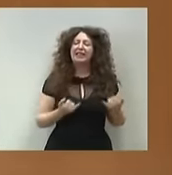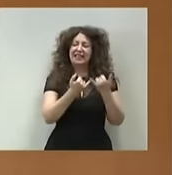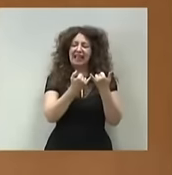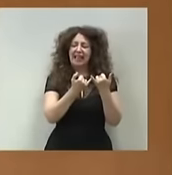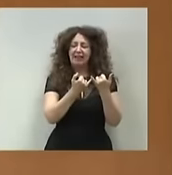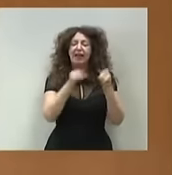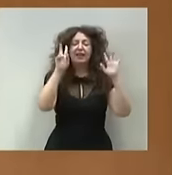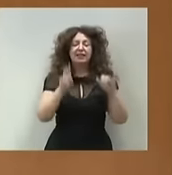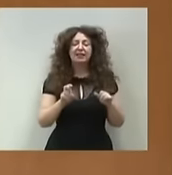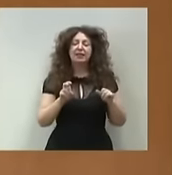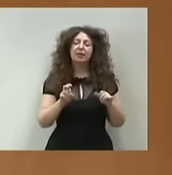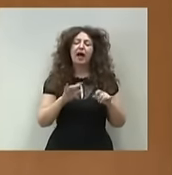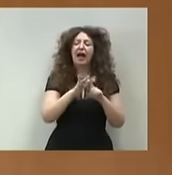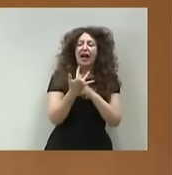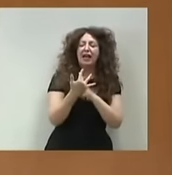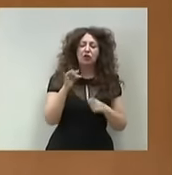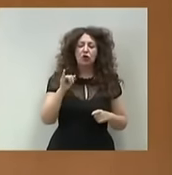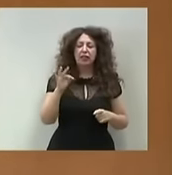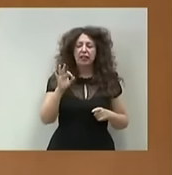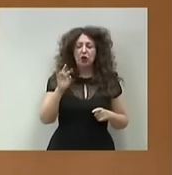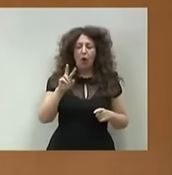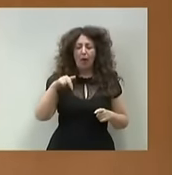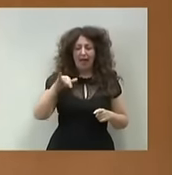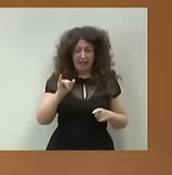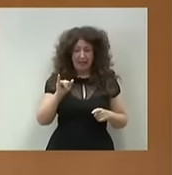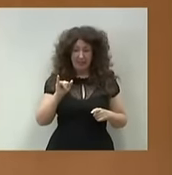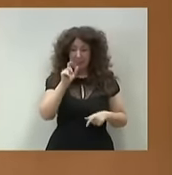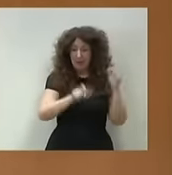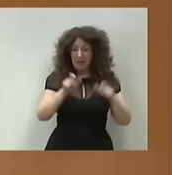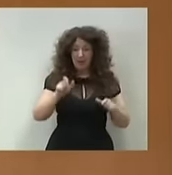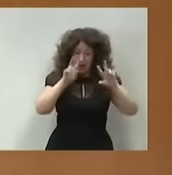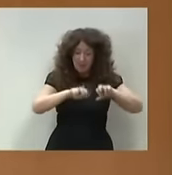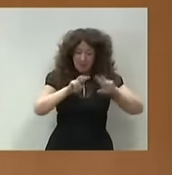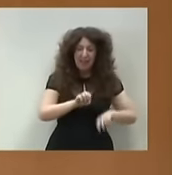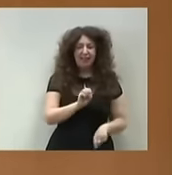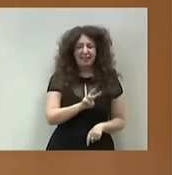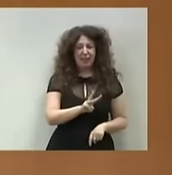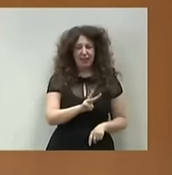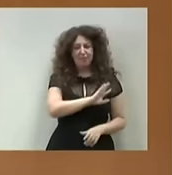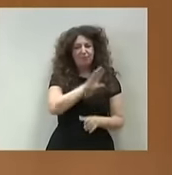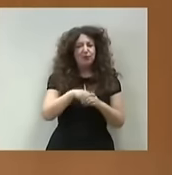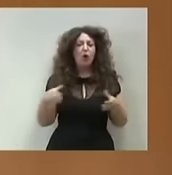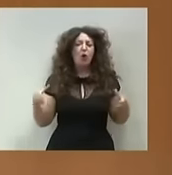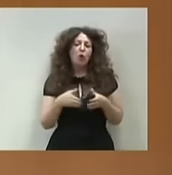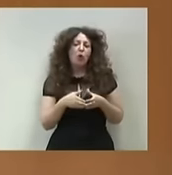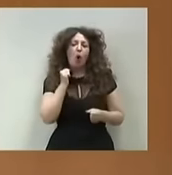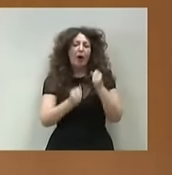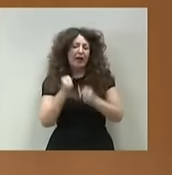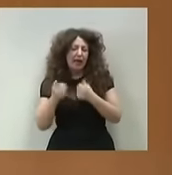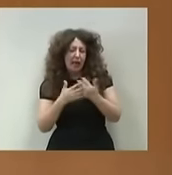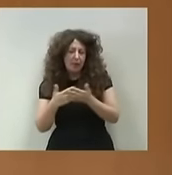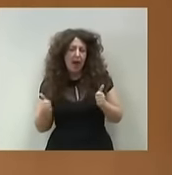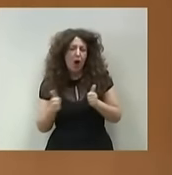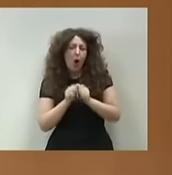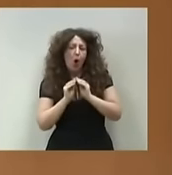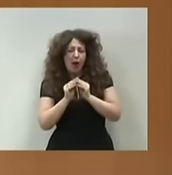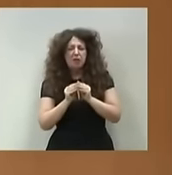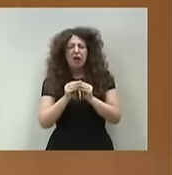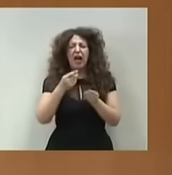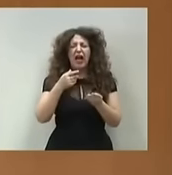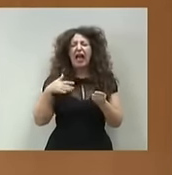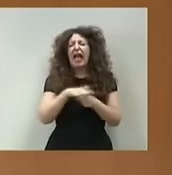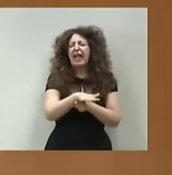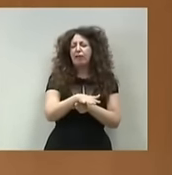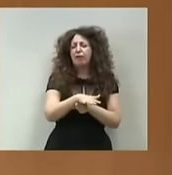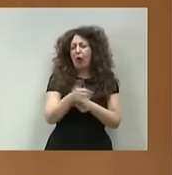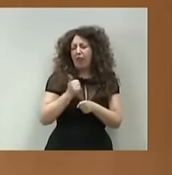caso Mediador o caso Tito Berni. 13 personas investigadas, acusadas de pertenencia a grupo criminal, cohecho y tráfico de influencias. Juzgado central de instrucción número 2 de la